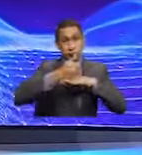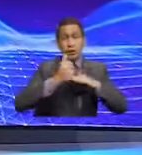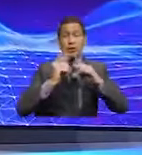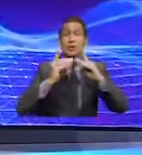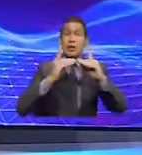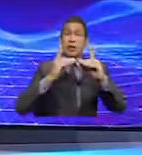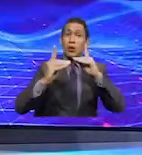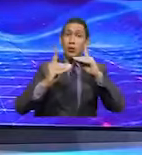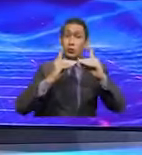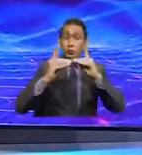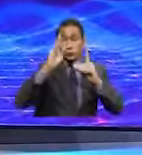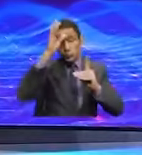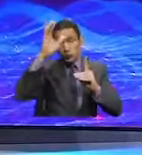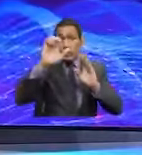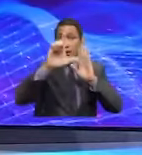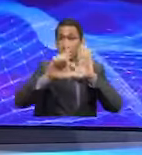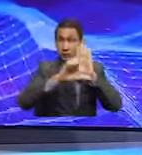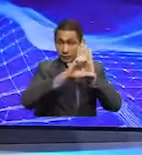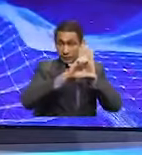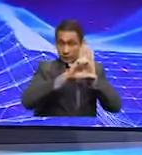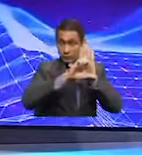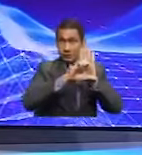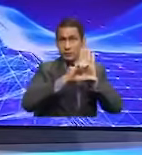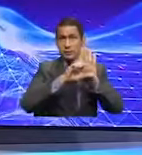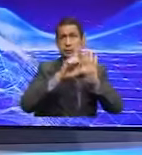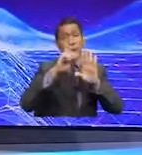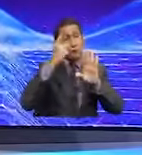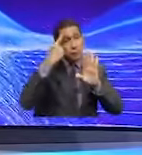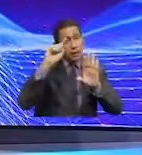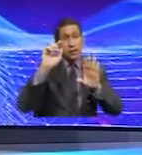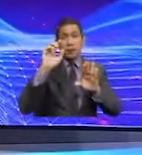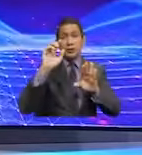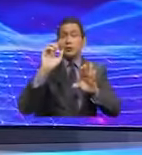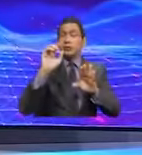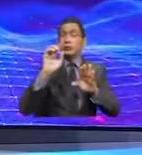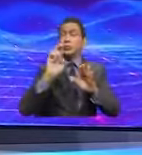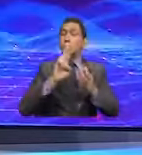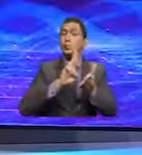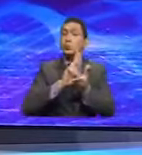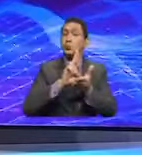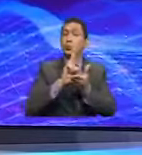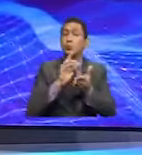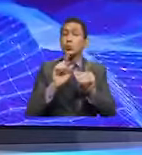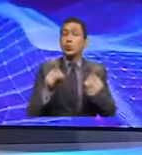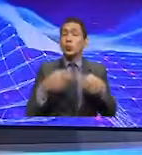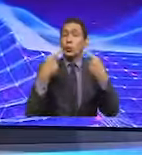legalidad y la necesidad de aplicarla para combatir la corrupción y otros males.